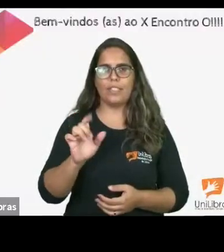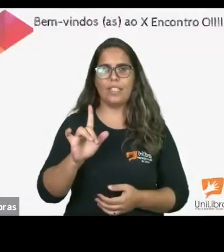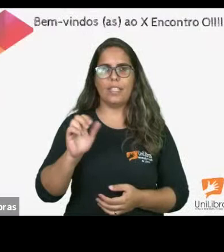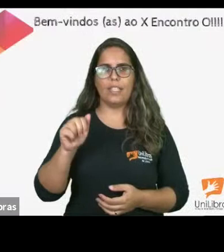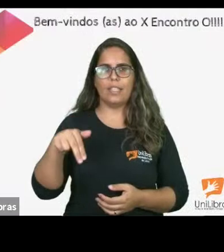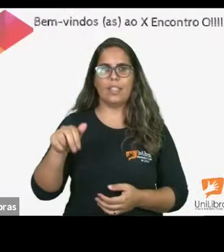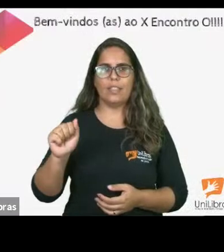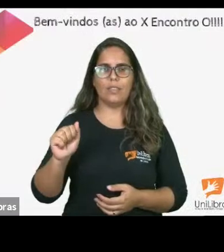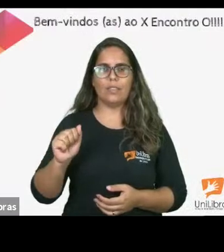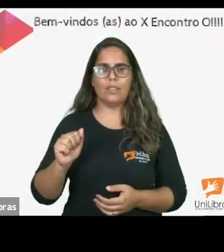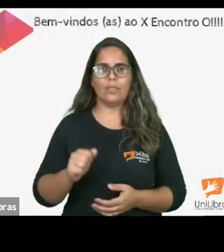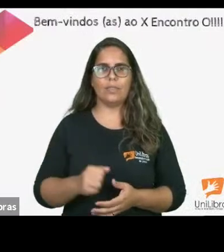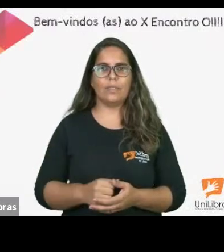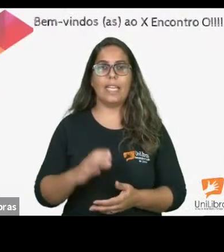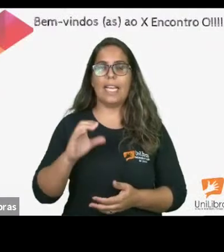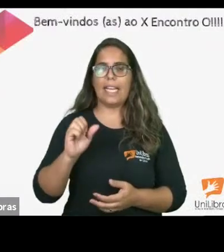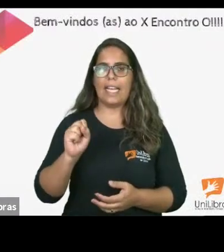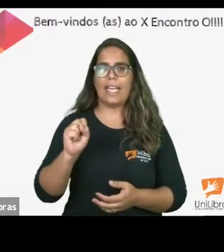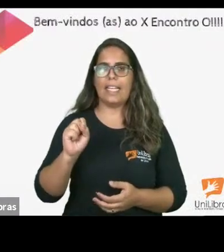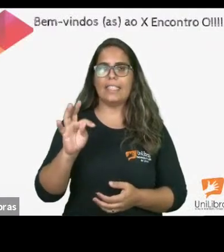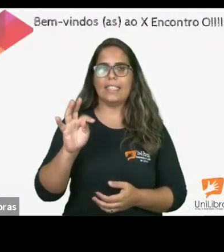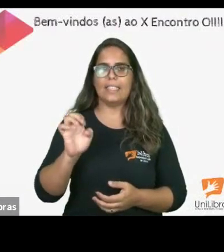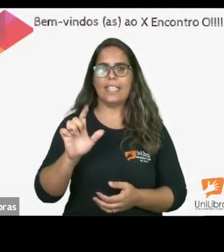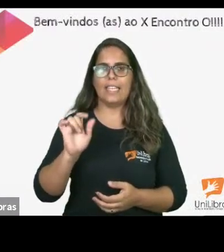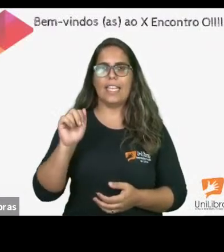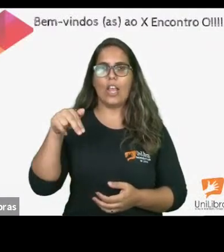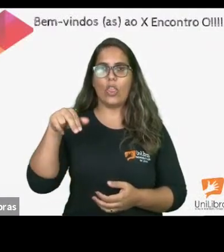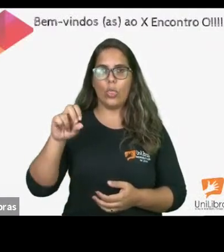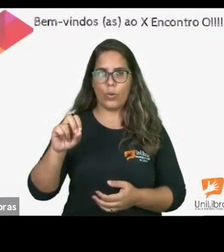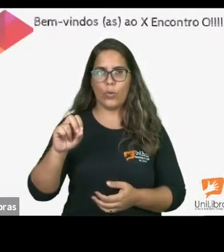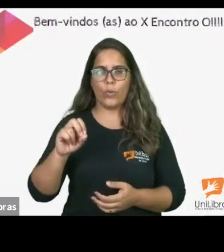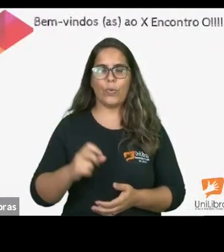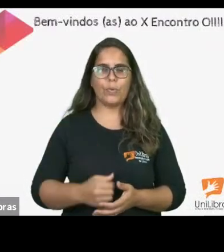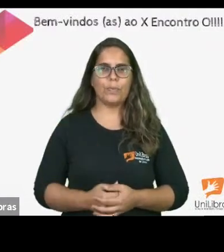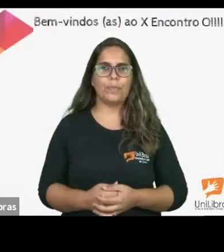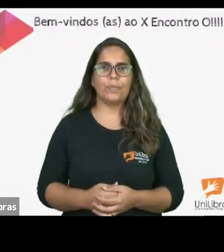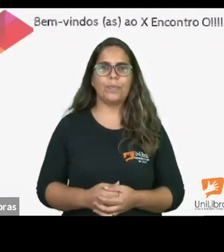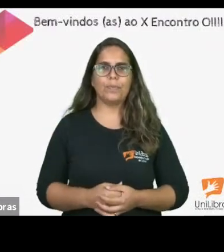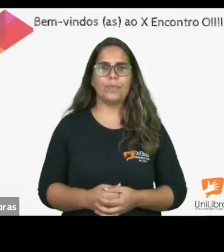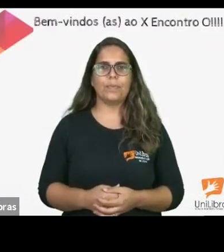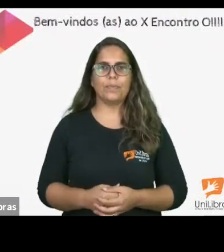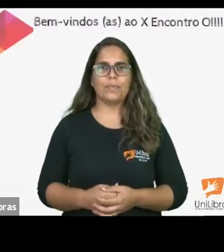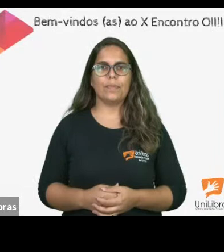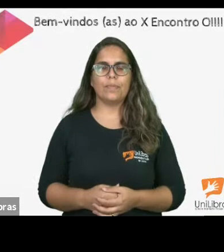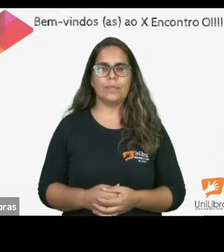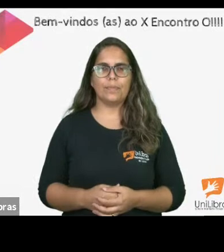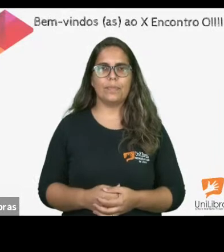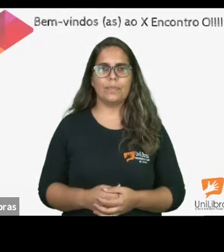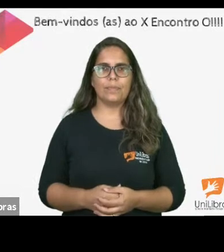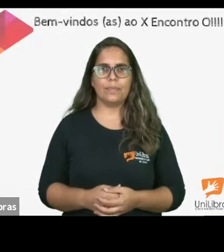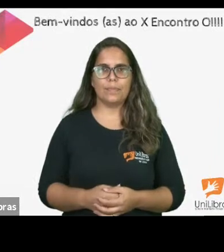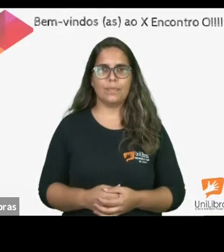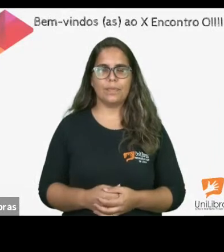muy interesantes. En una ocasión yo hablaba en castellano y me traducían